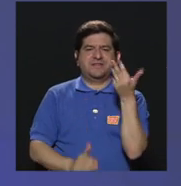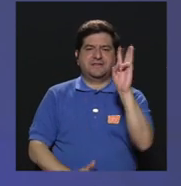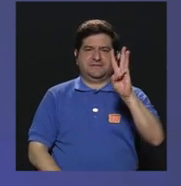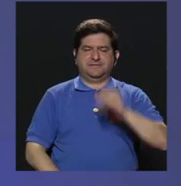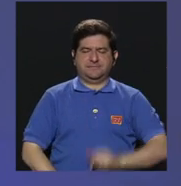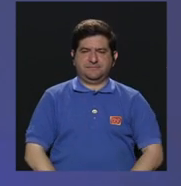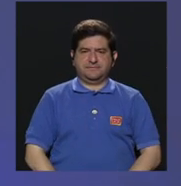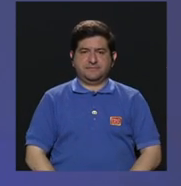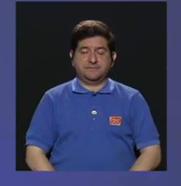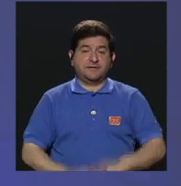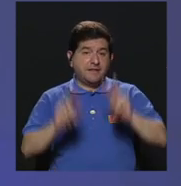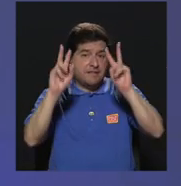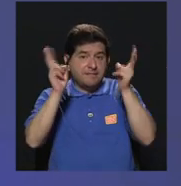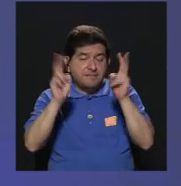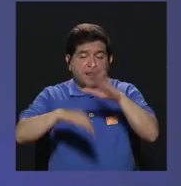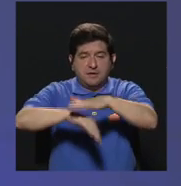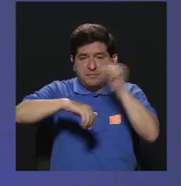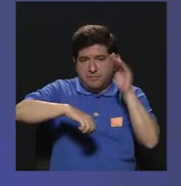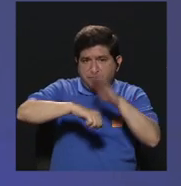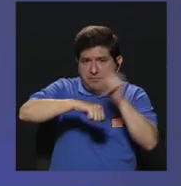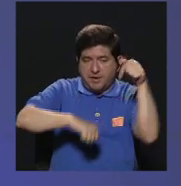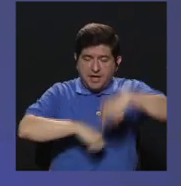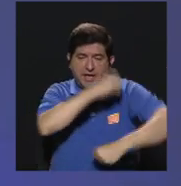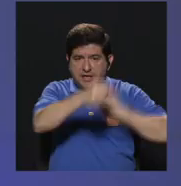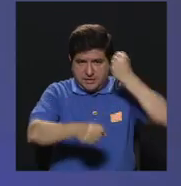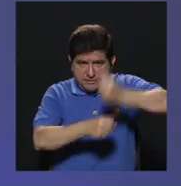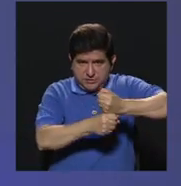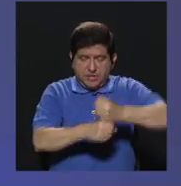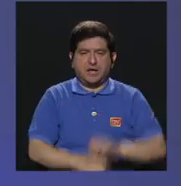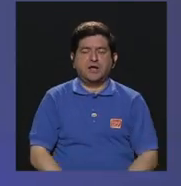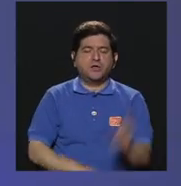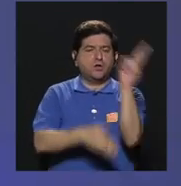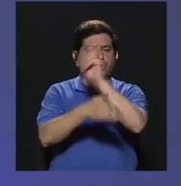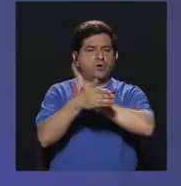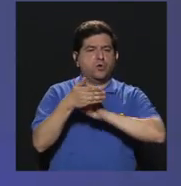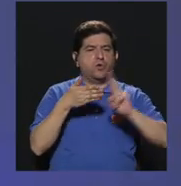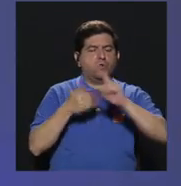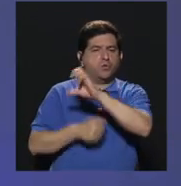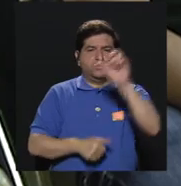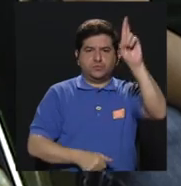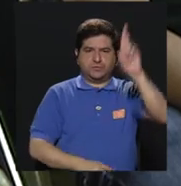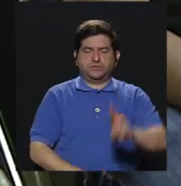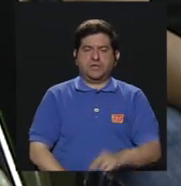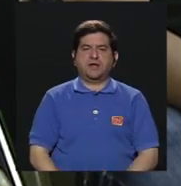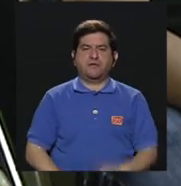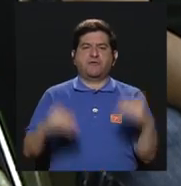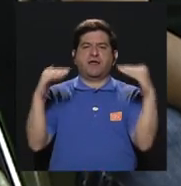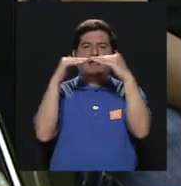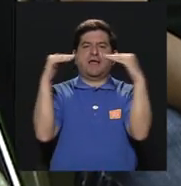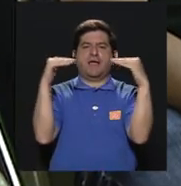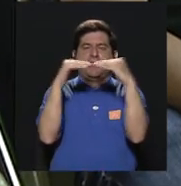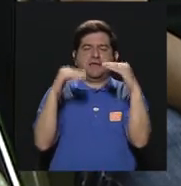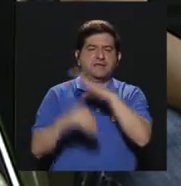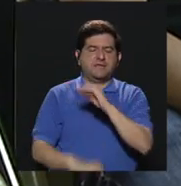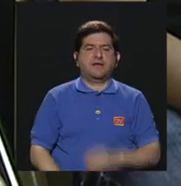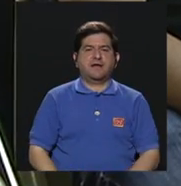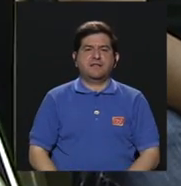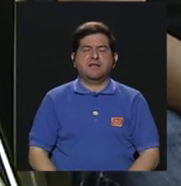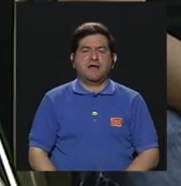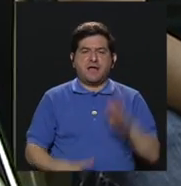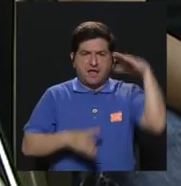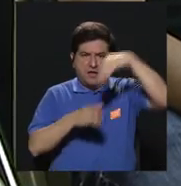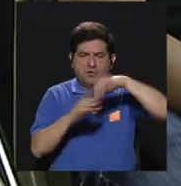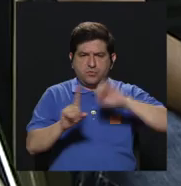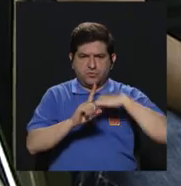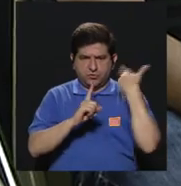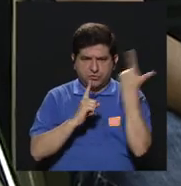2016, cuyo tema de convocatoria este año fue Universidad de Costa Rica, Equidad e Inclusión Social de los